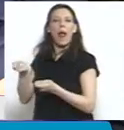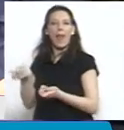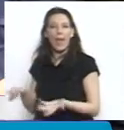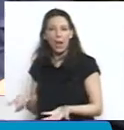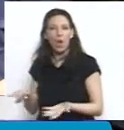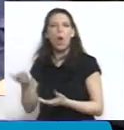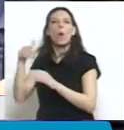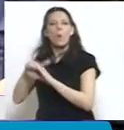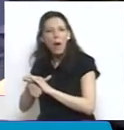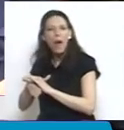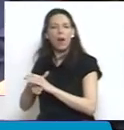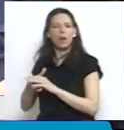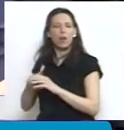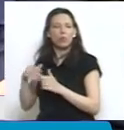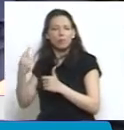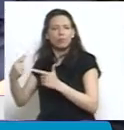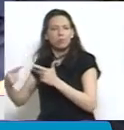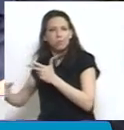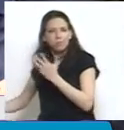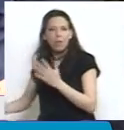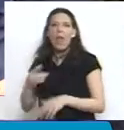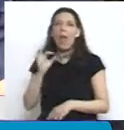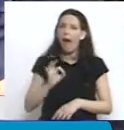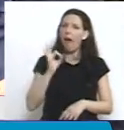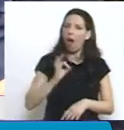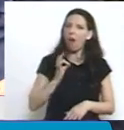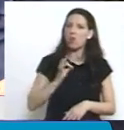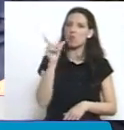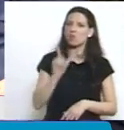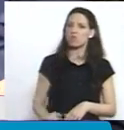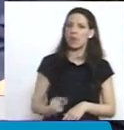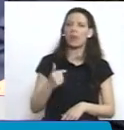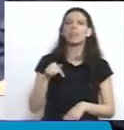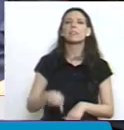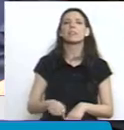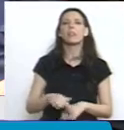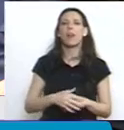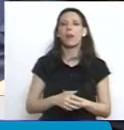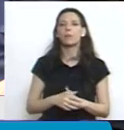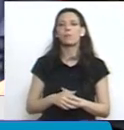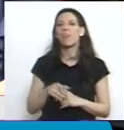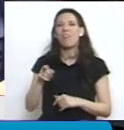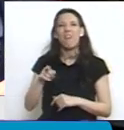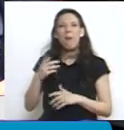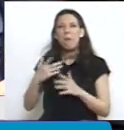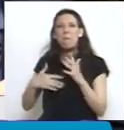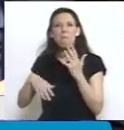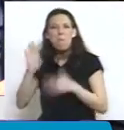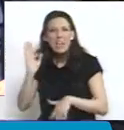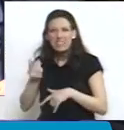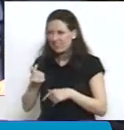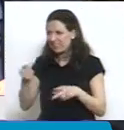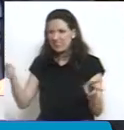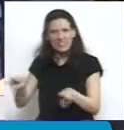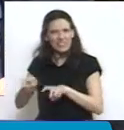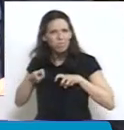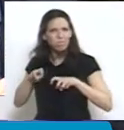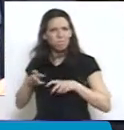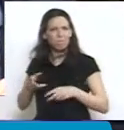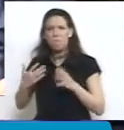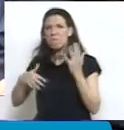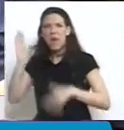Los bancos, durante estos años en la Argentina, son los sectores que más alta rentabilidad han tenido. En